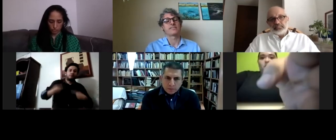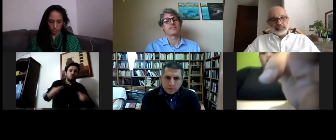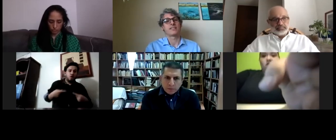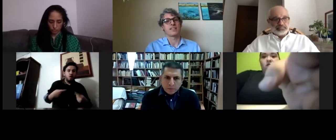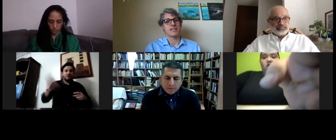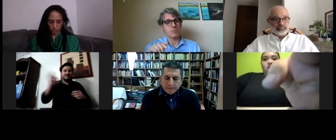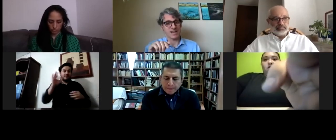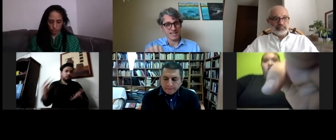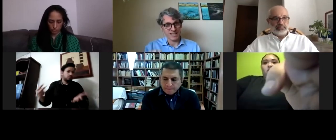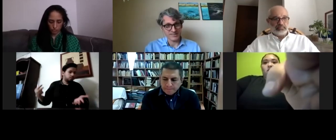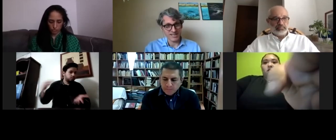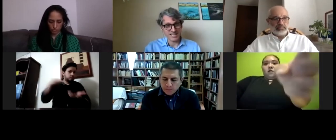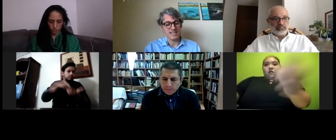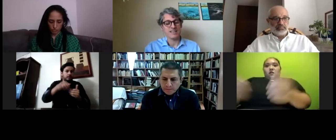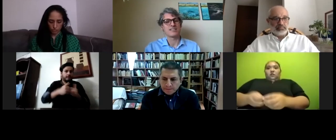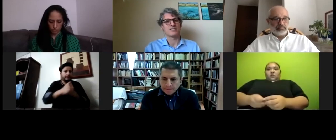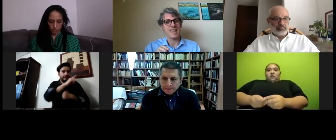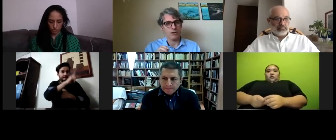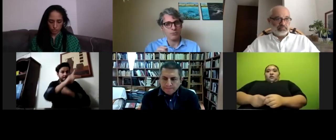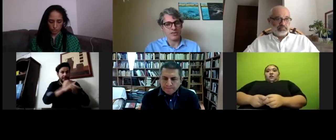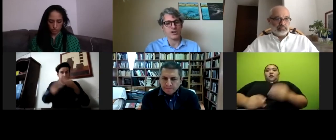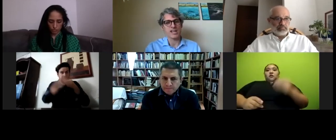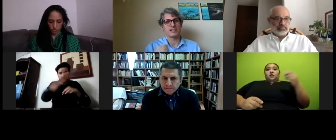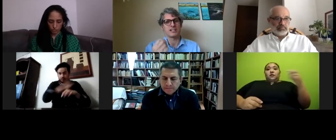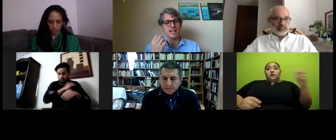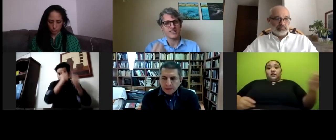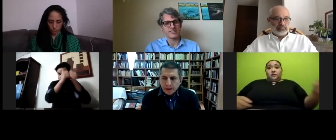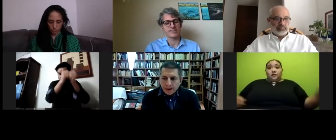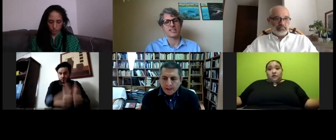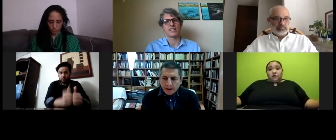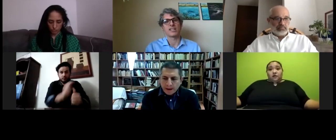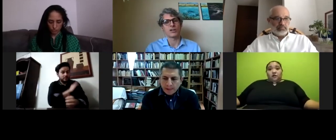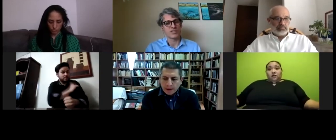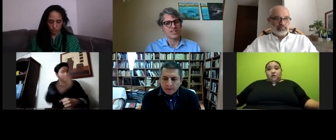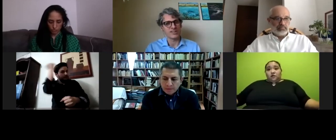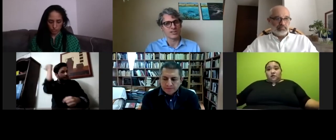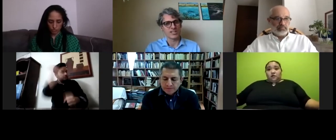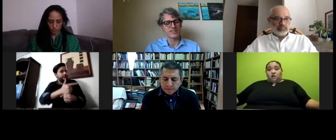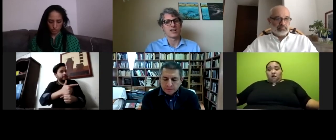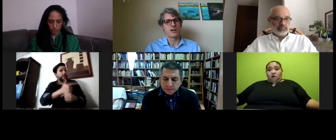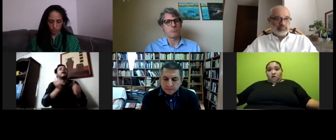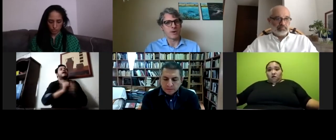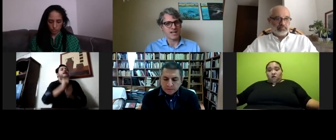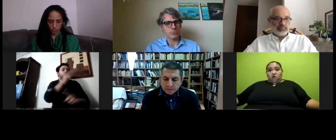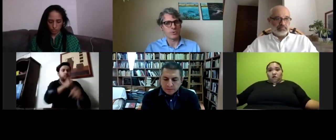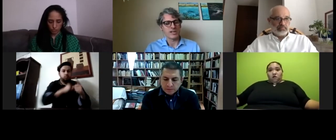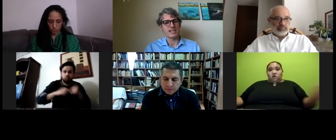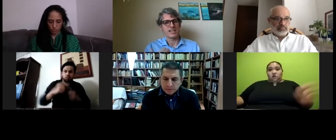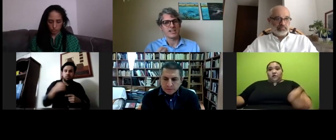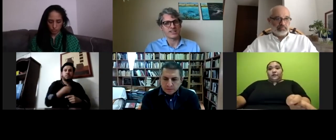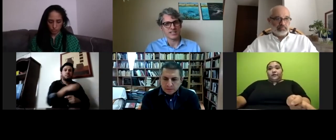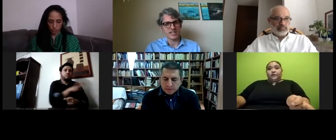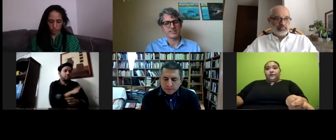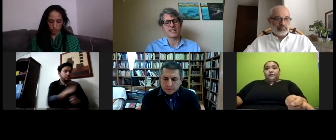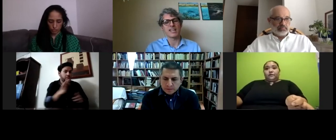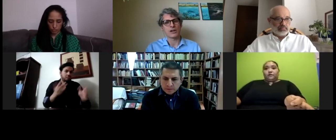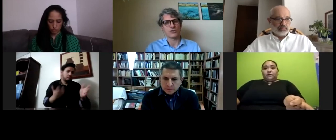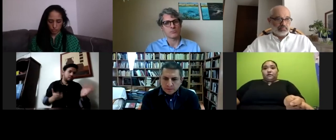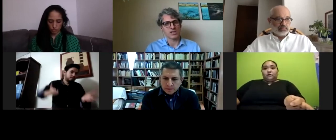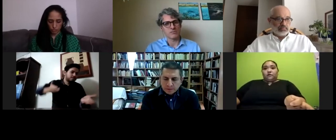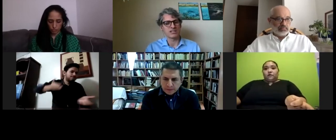país para quedarse aquí encuentran las condiciones para poder